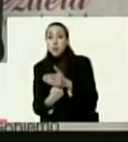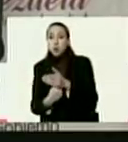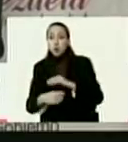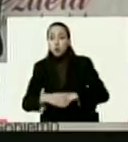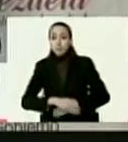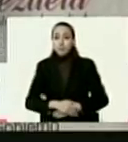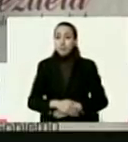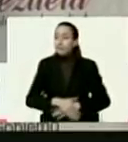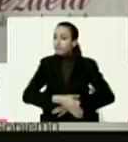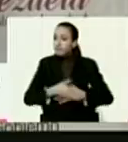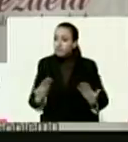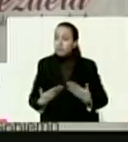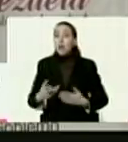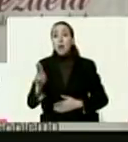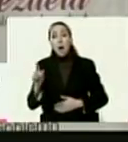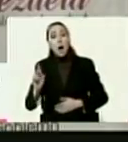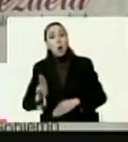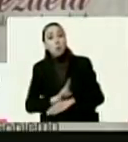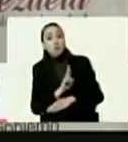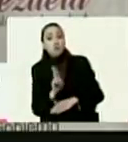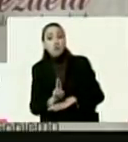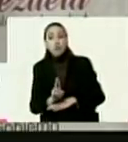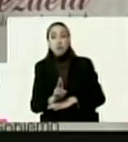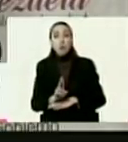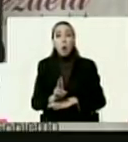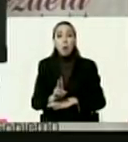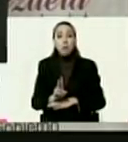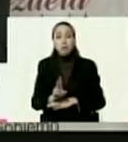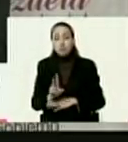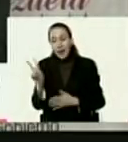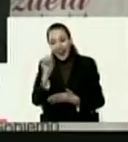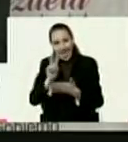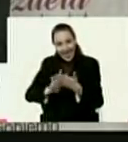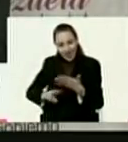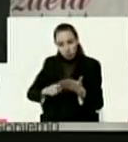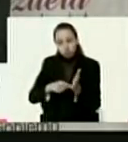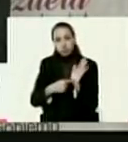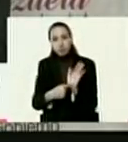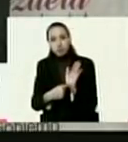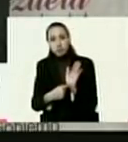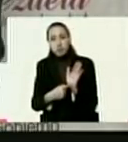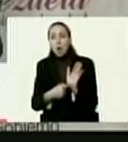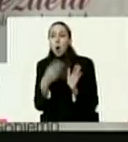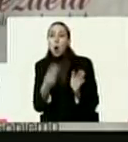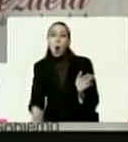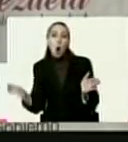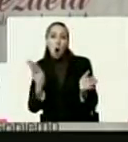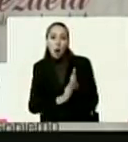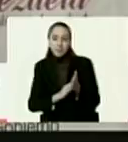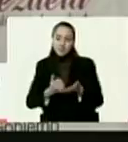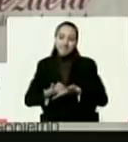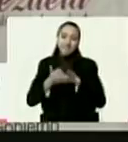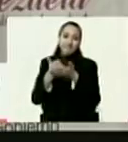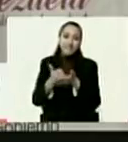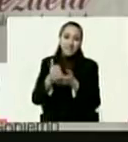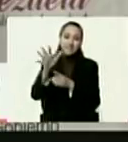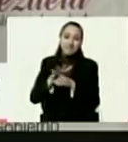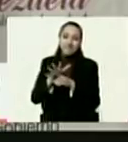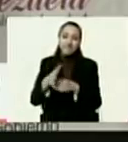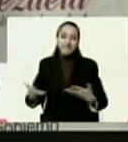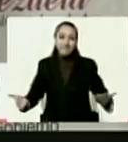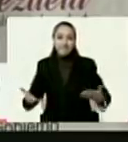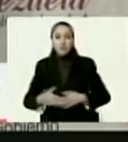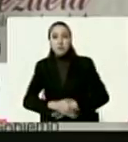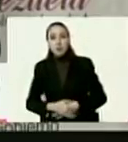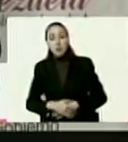para funcionamiento, comillas, y otra vez la palabra para la ayuda humanitaria. Realmente fueron